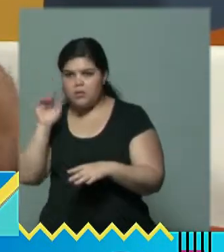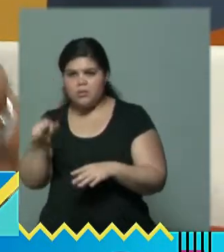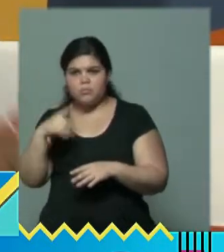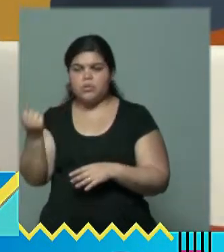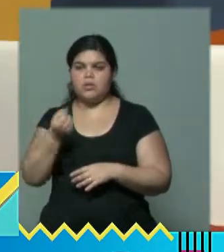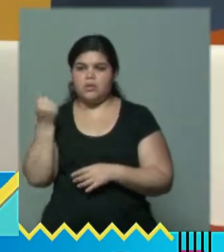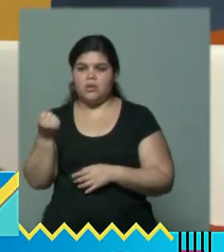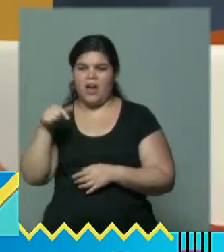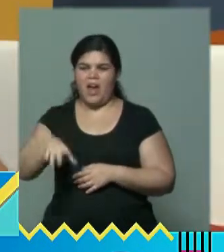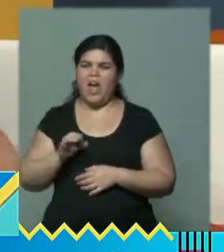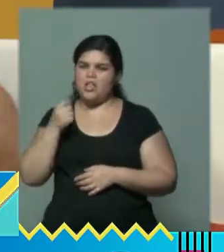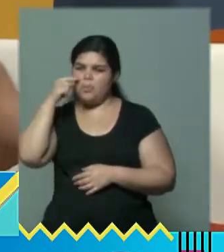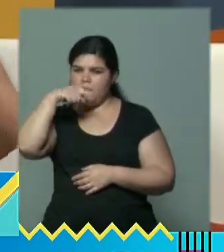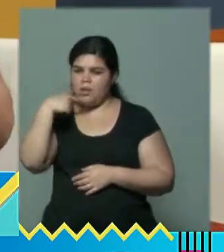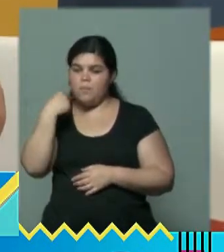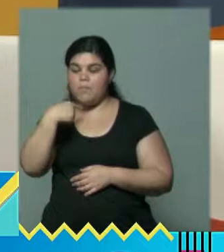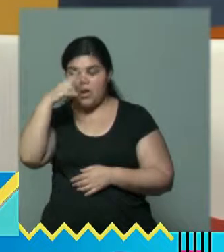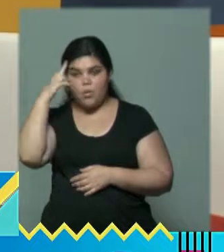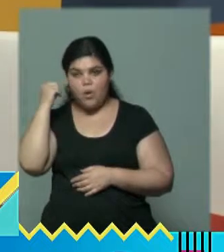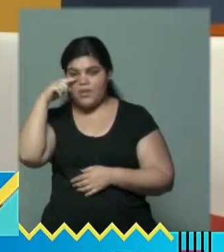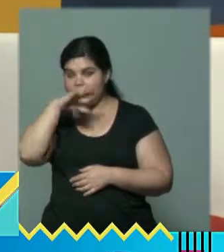el año 70 venimos con